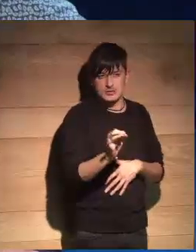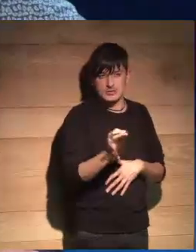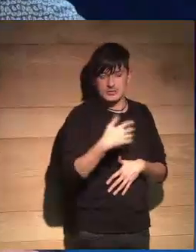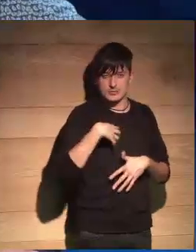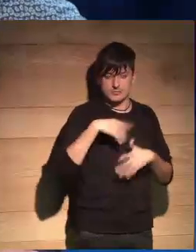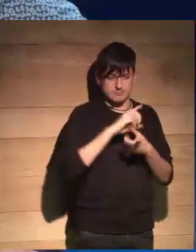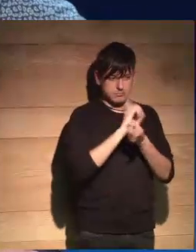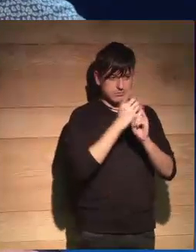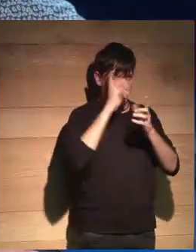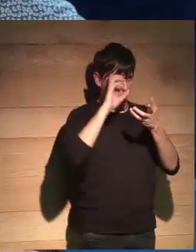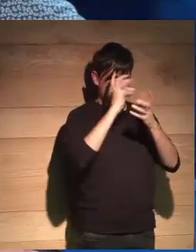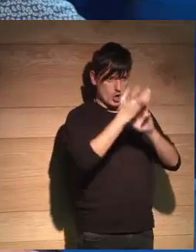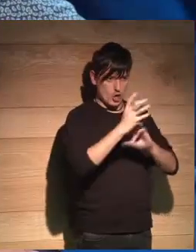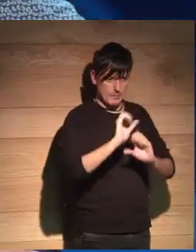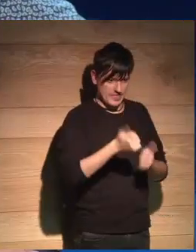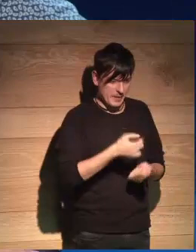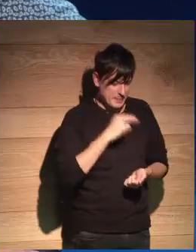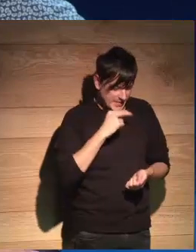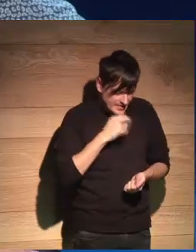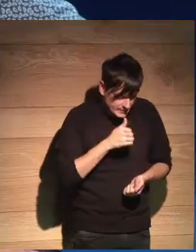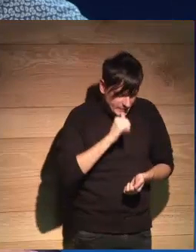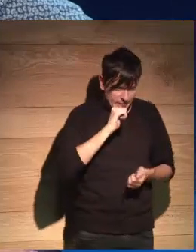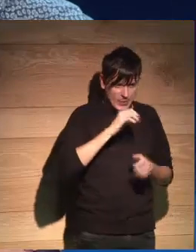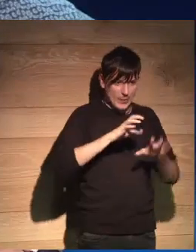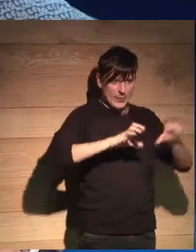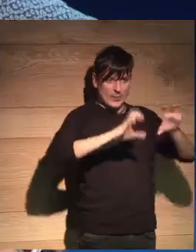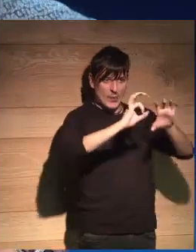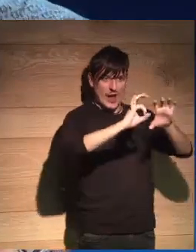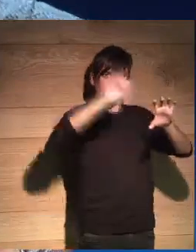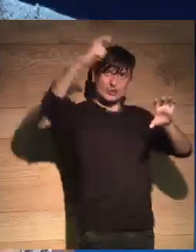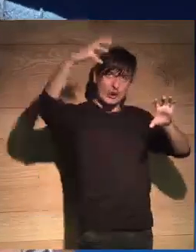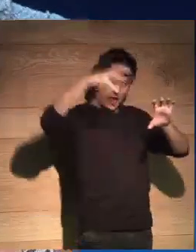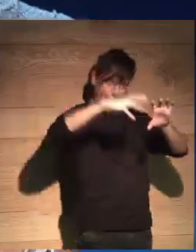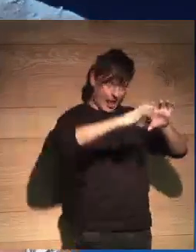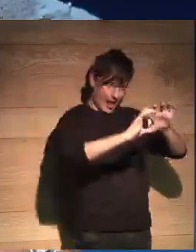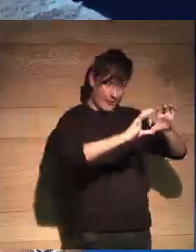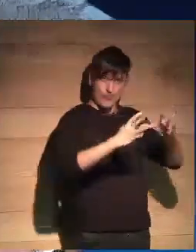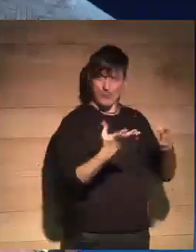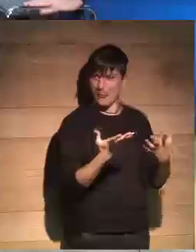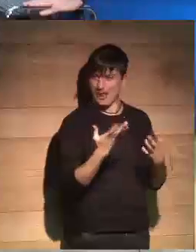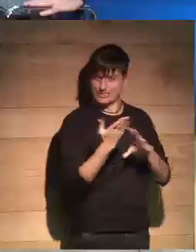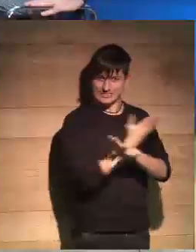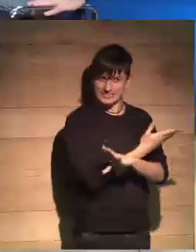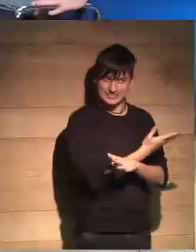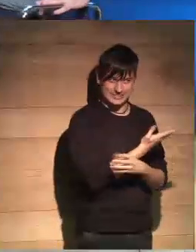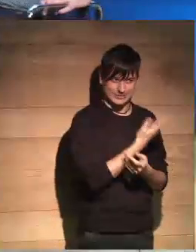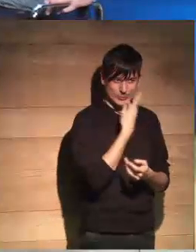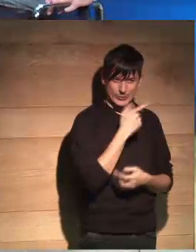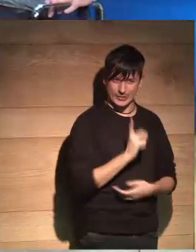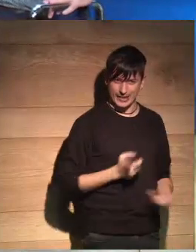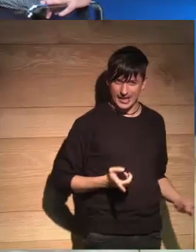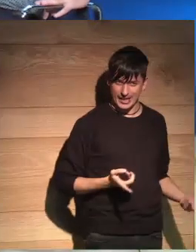cual te vuelves loco y te empiezas a beber la orina o poner tu ano al sol o algo así? O sea, quiero decir, esto antes no sé si es que no se